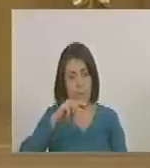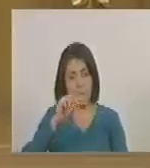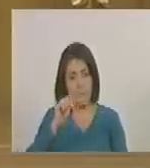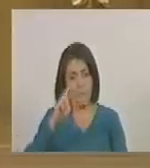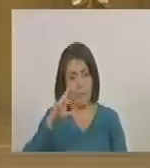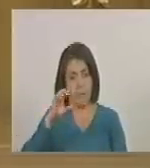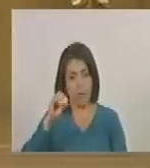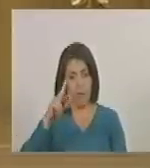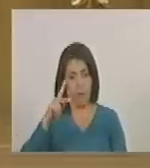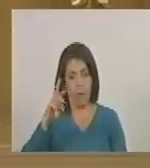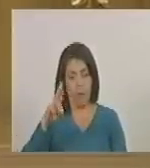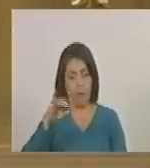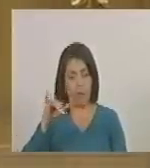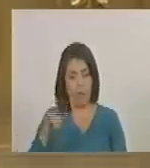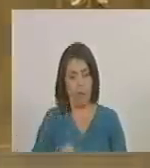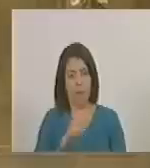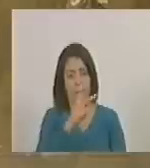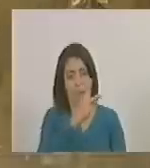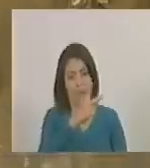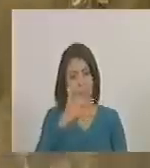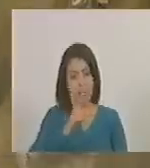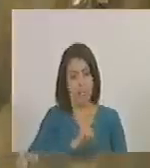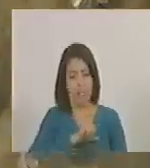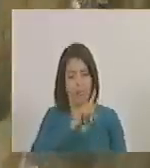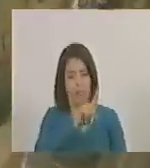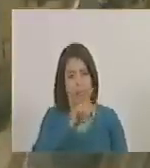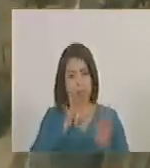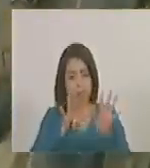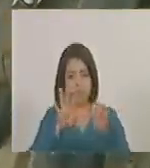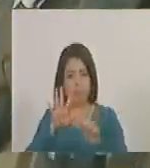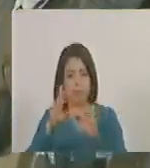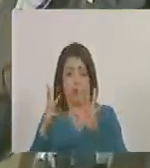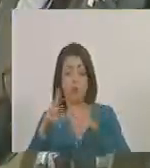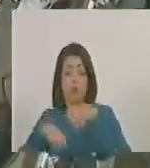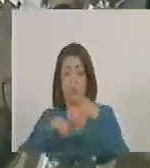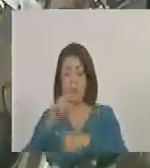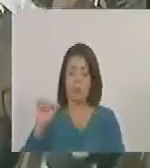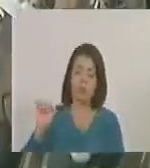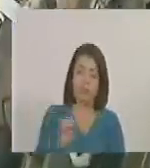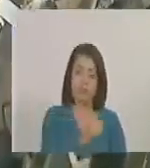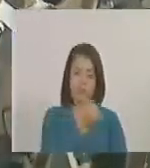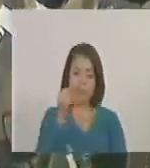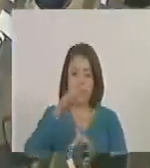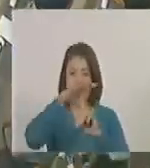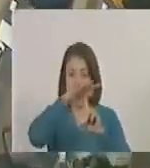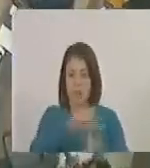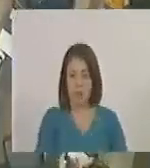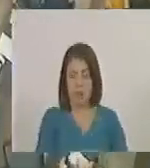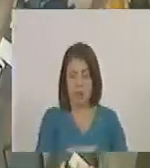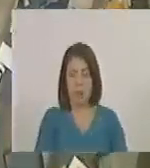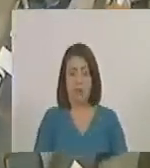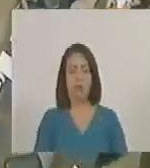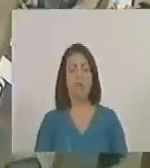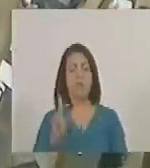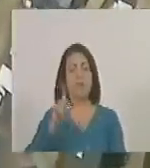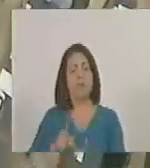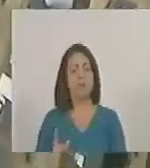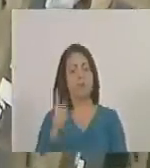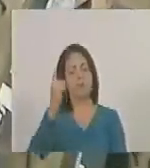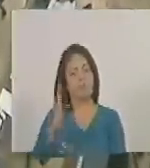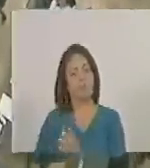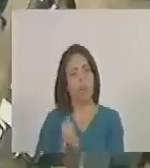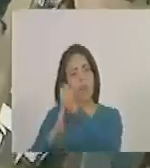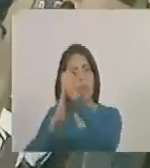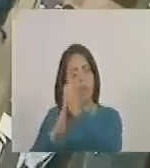revuelta popular del 23 de enero del 58 y que posteriormente derrocaría la dictadura, emergiendo como una figura de